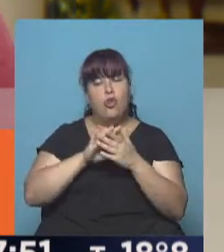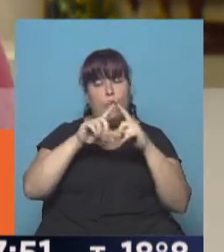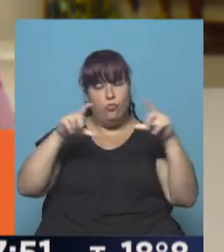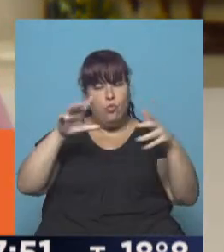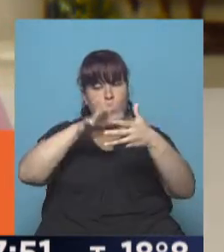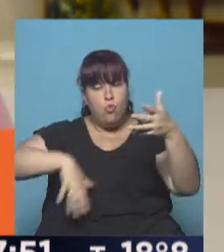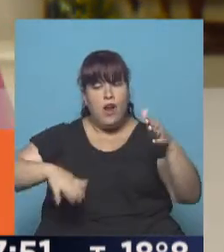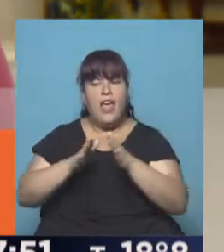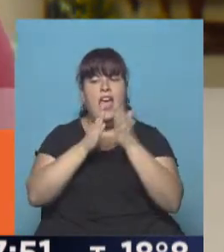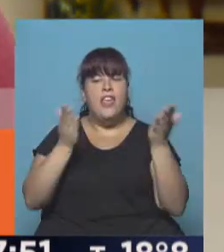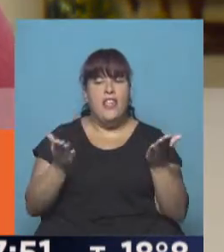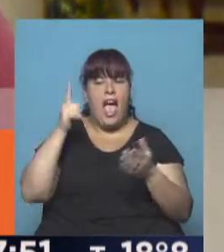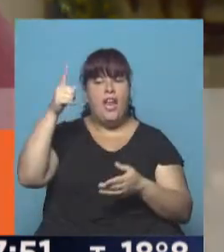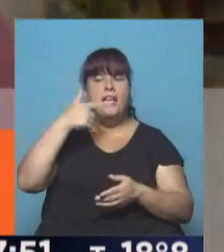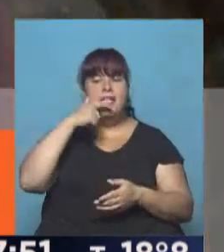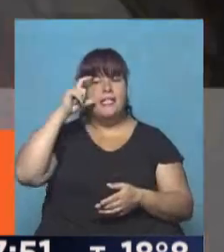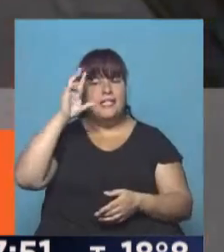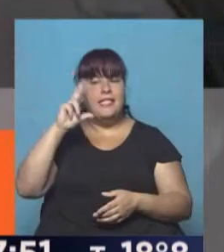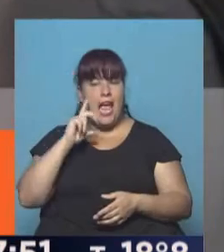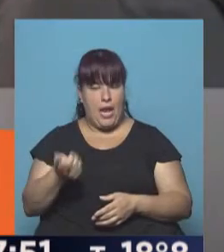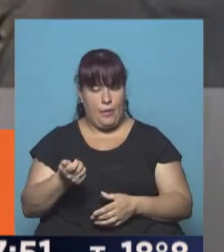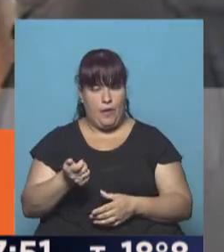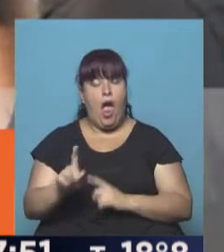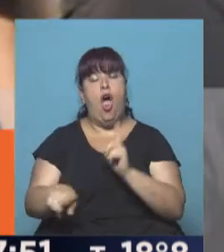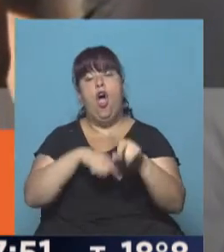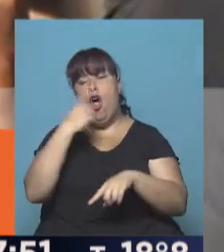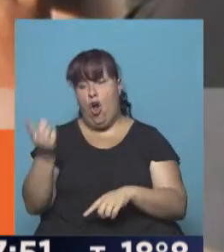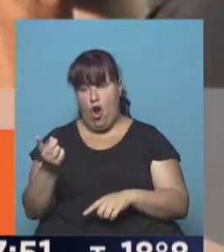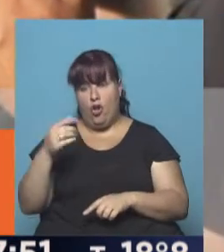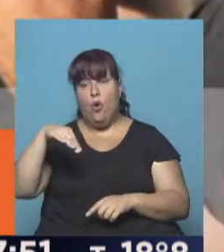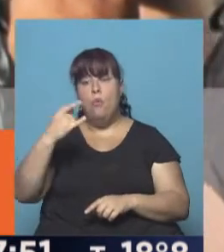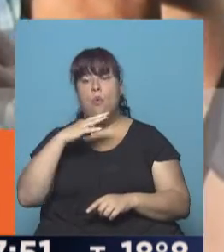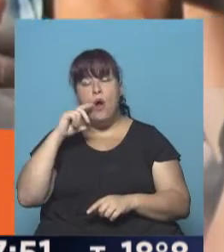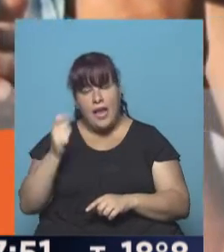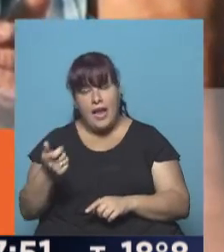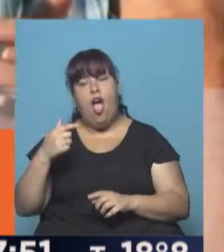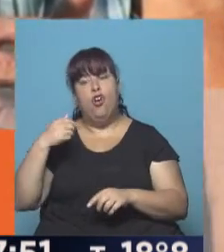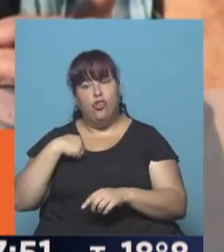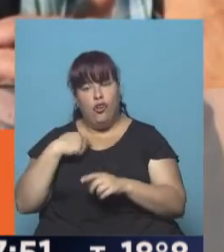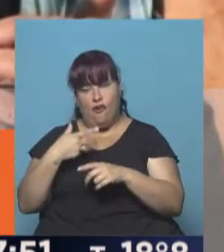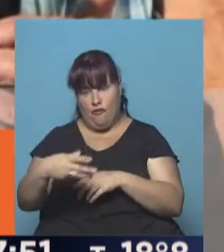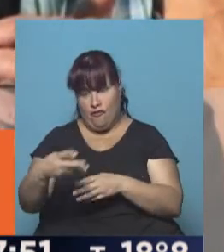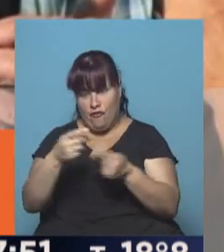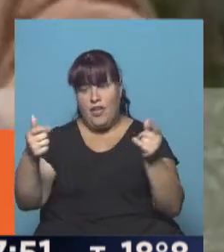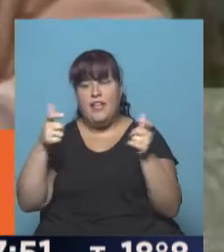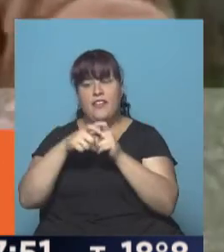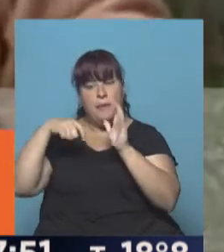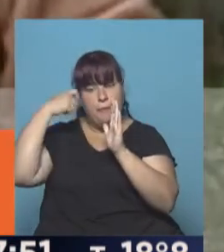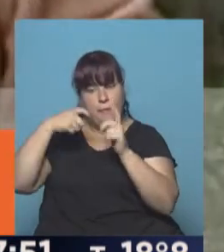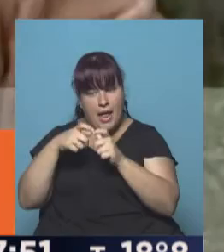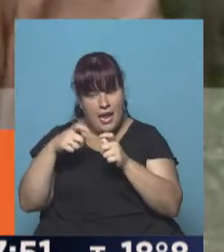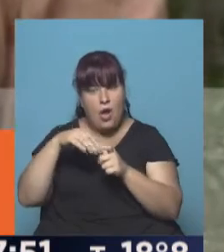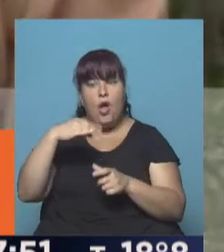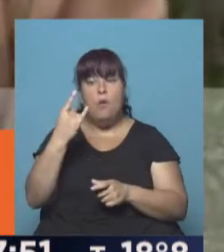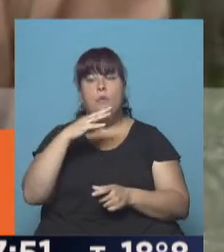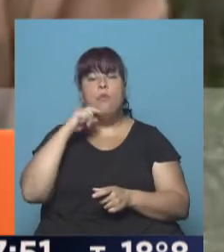muy largo en un diario de Serbia. Y el otro, sobre el cual estoy terminando una película, es